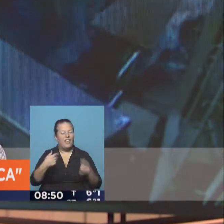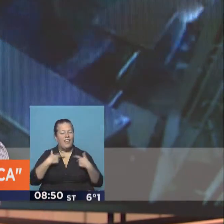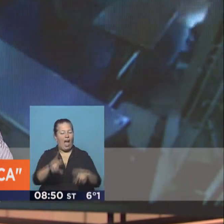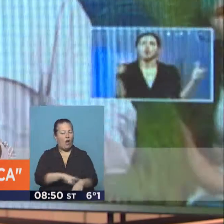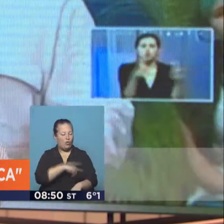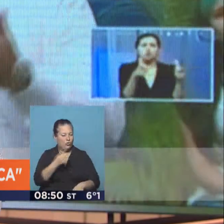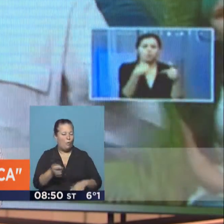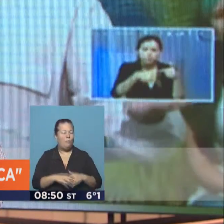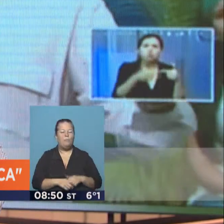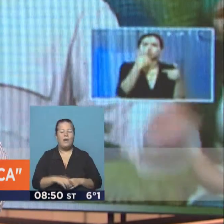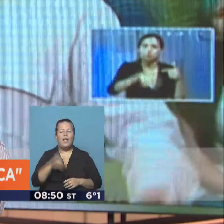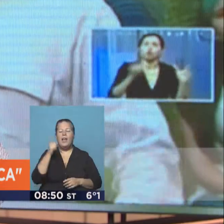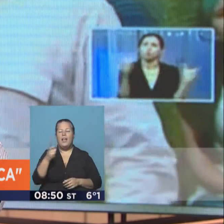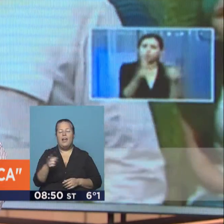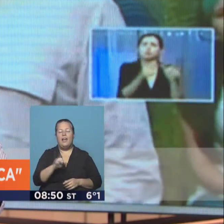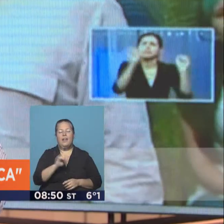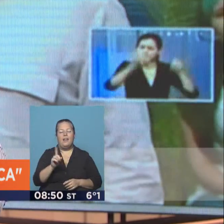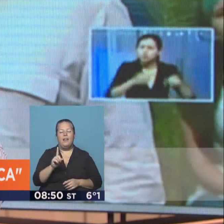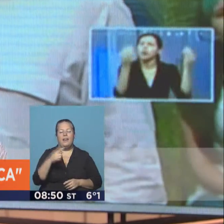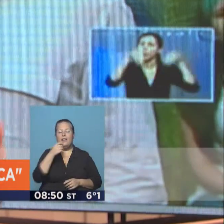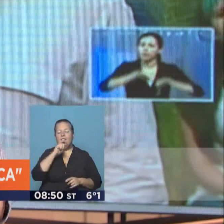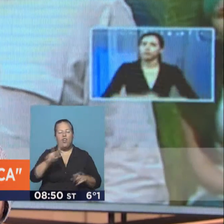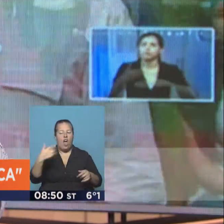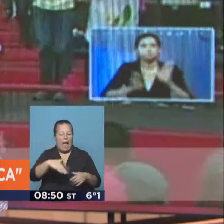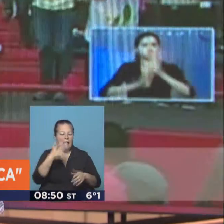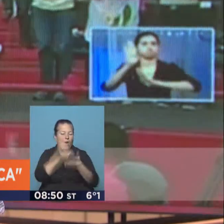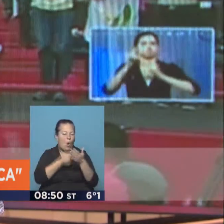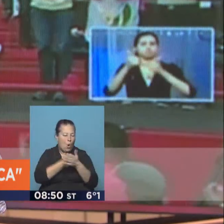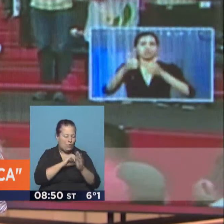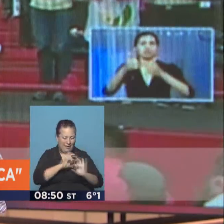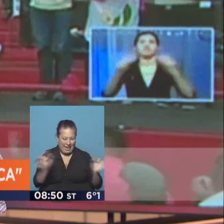acostumbró a no salir a la calle a pelear. Correcto, correcto.